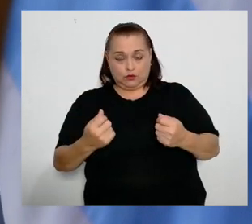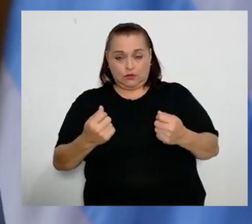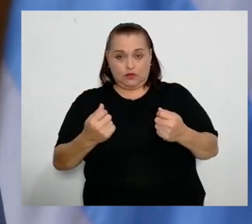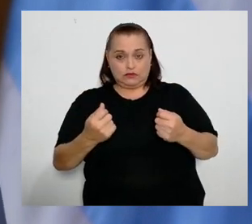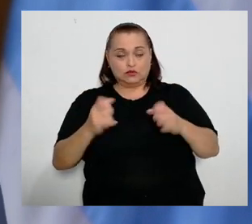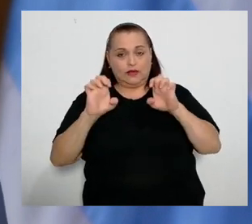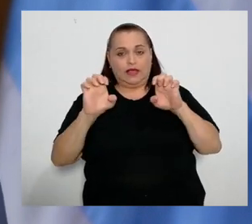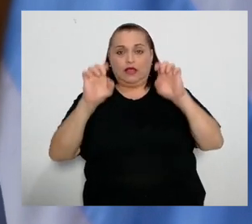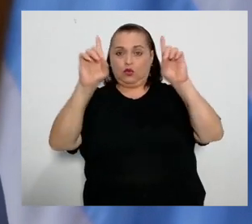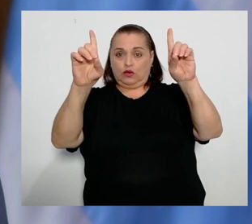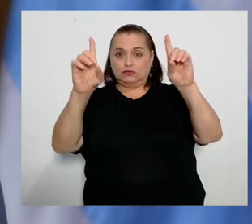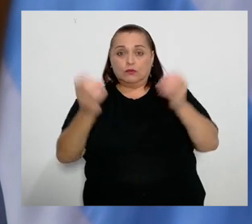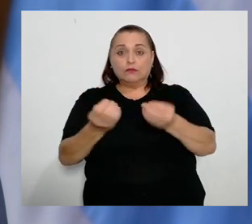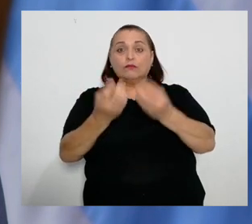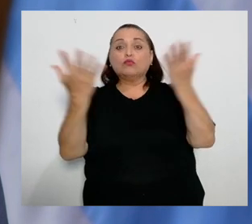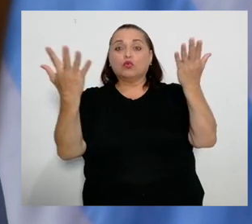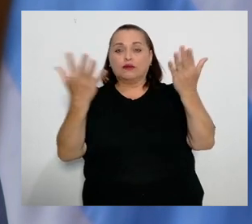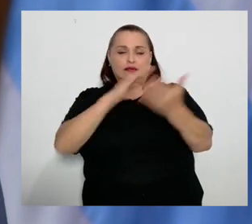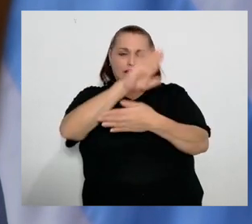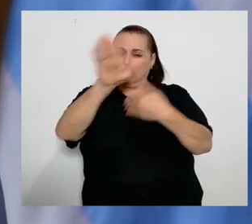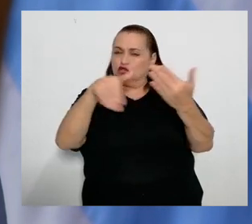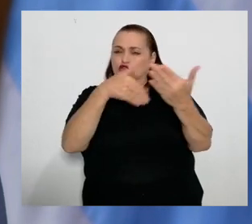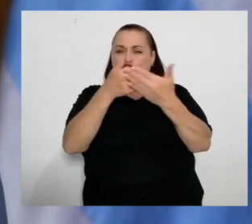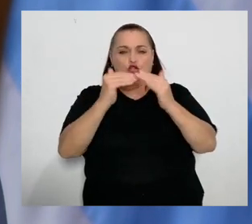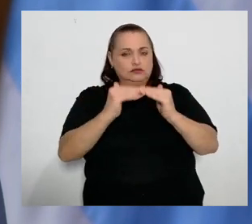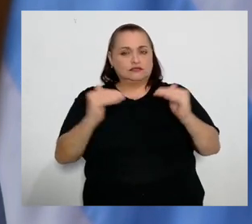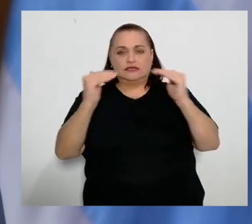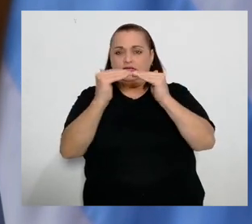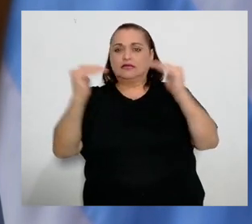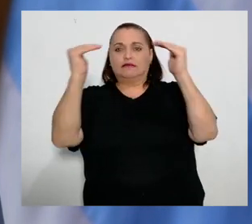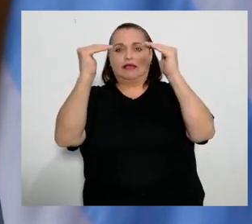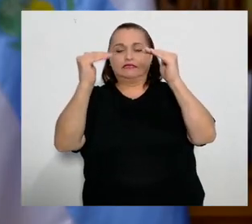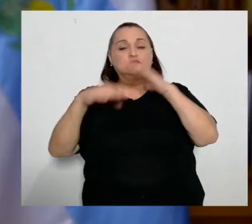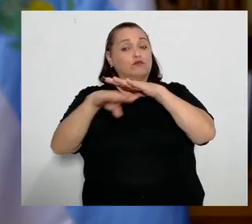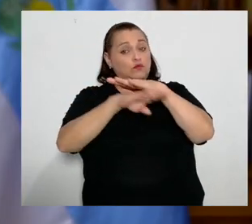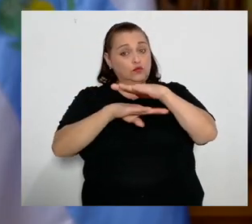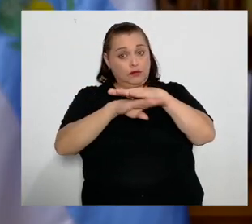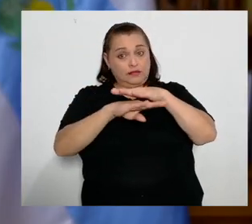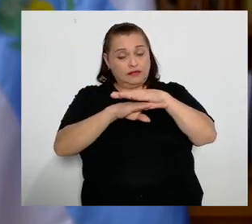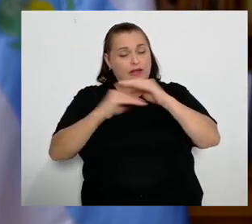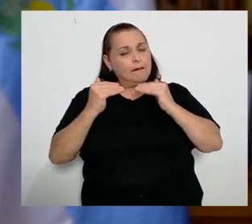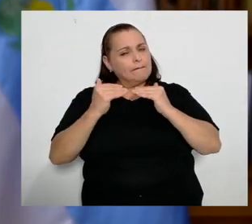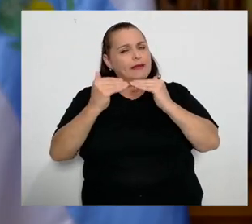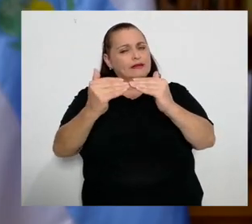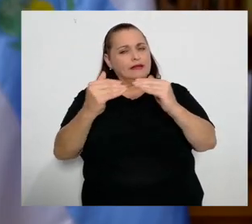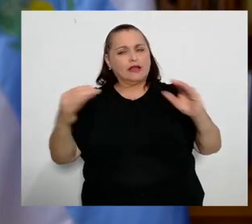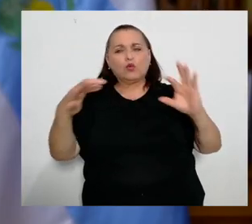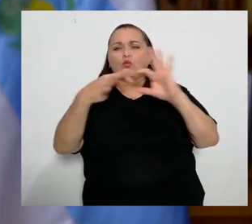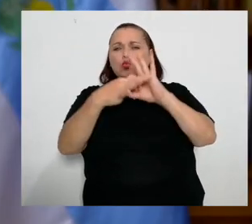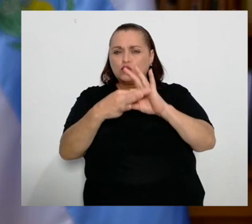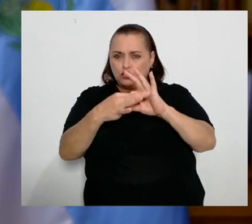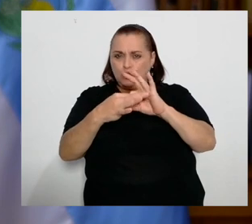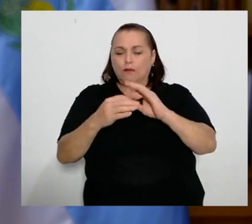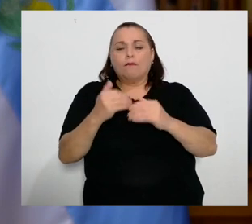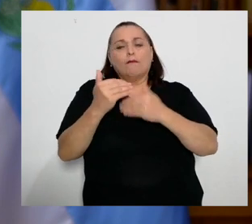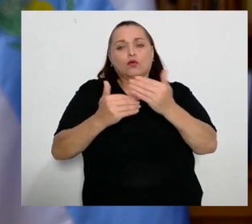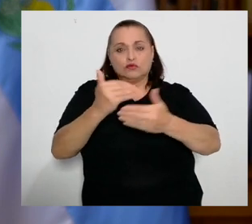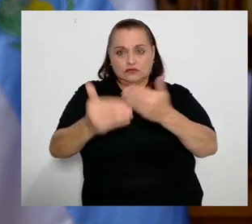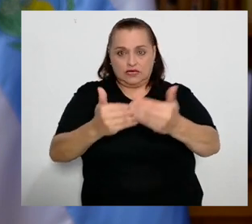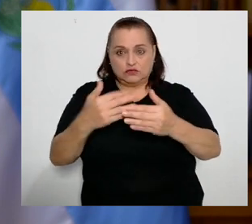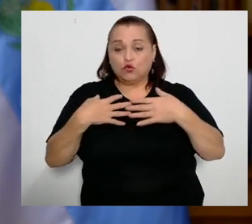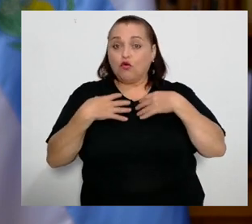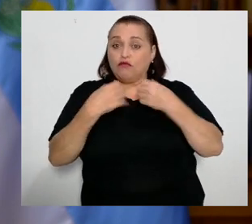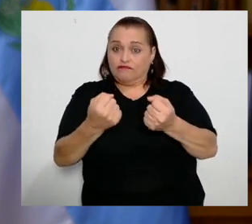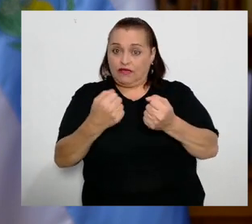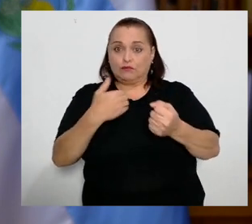presupuestos de la educación pública en todos sus niveles es fundamental mantener la unión en este proceso